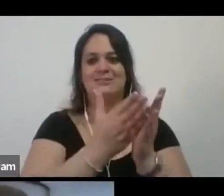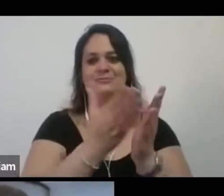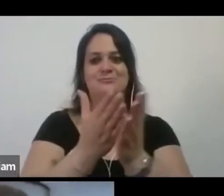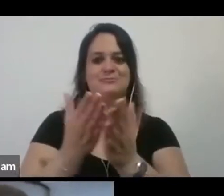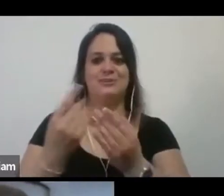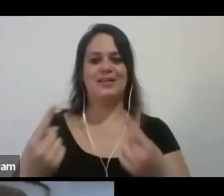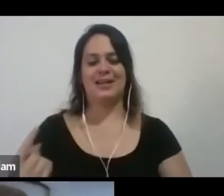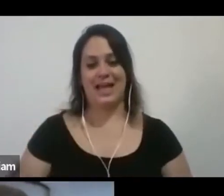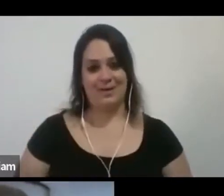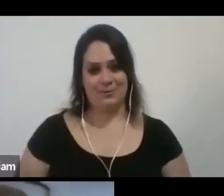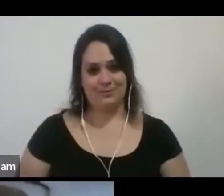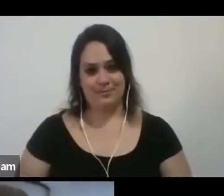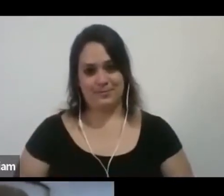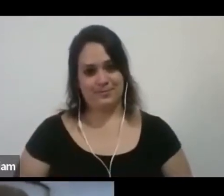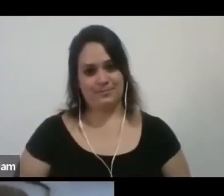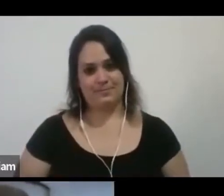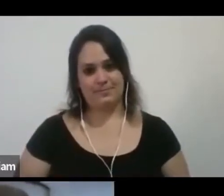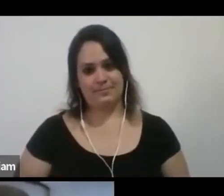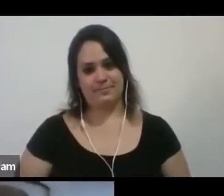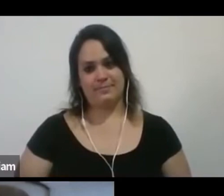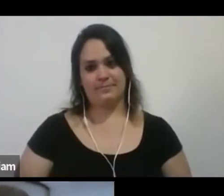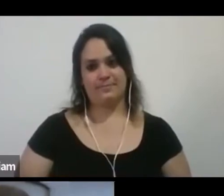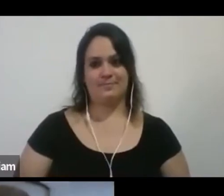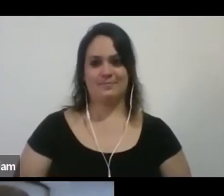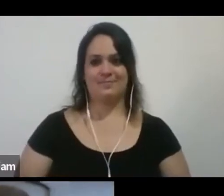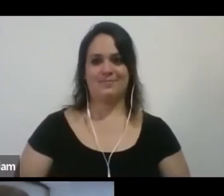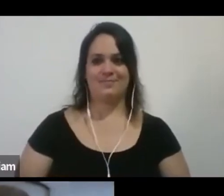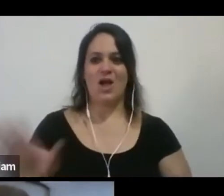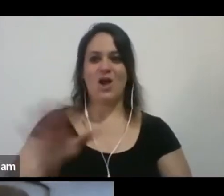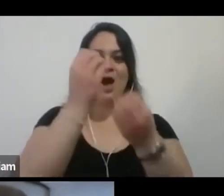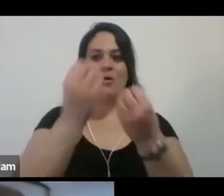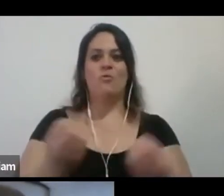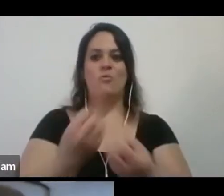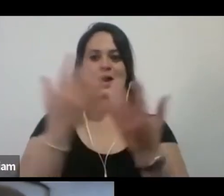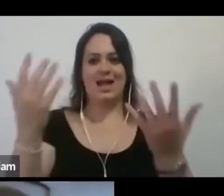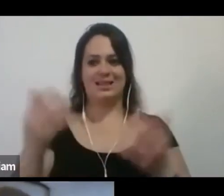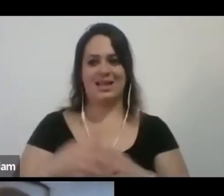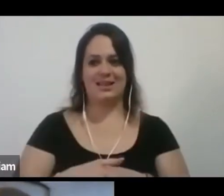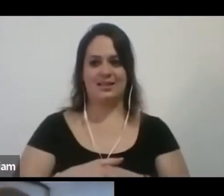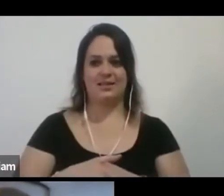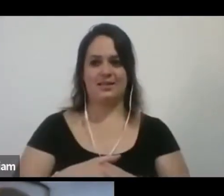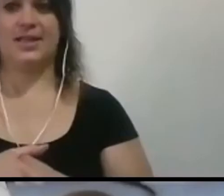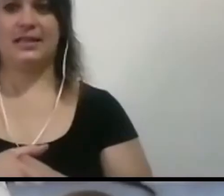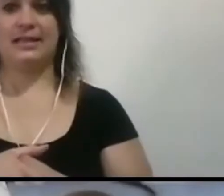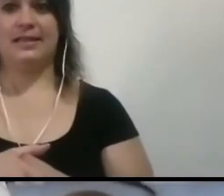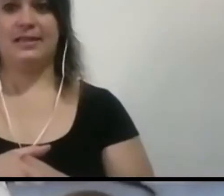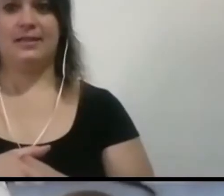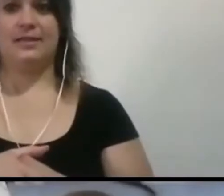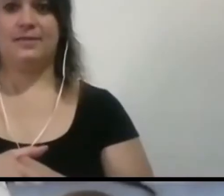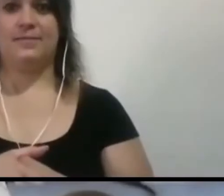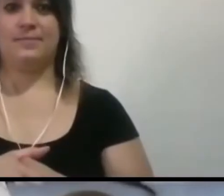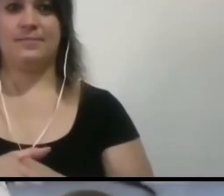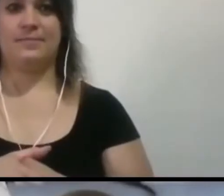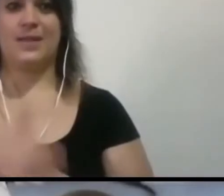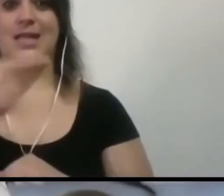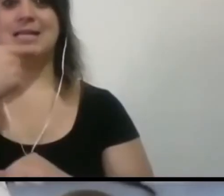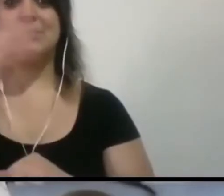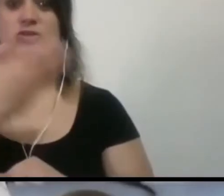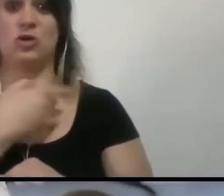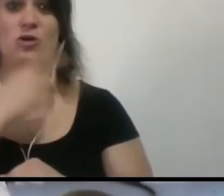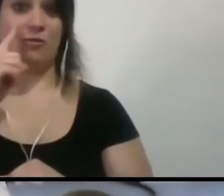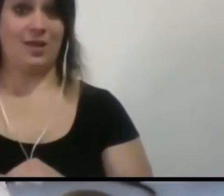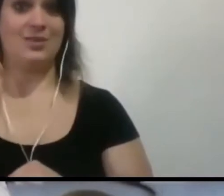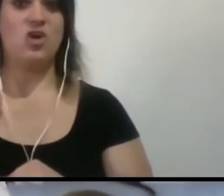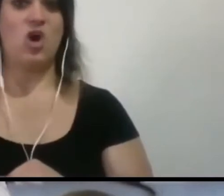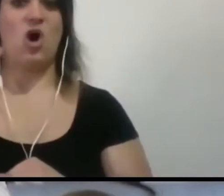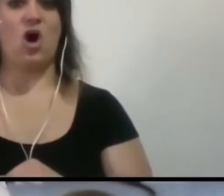profesiones. Bueno. Hola, buenas ¿Cómo estás, tardes. Sofía? Bien. Bueno, yo soy Sofía Marcucci, soy licenciada